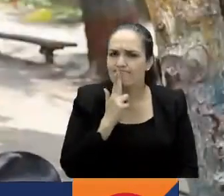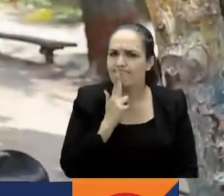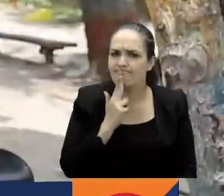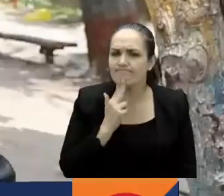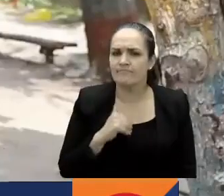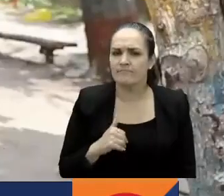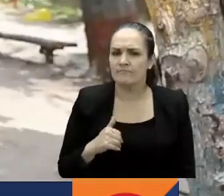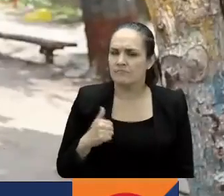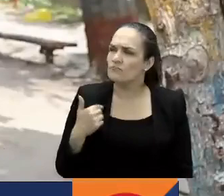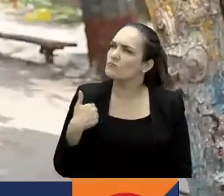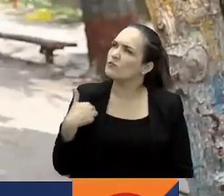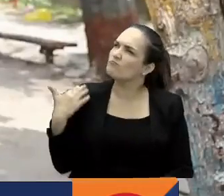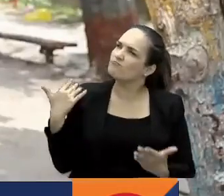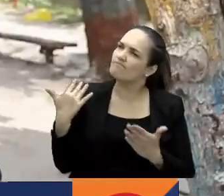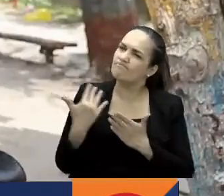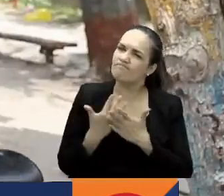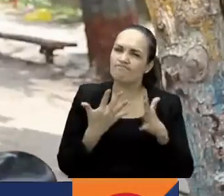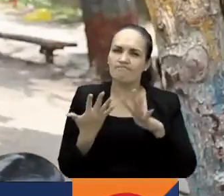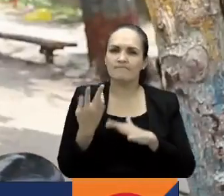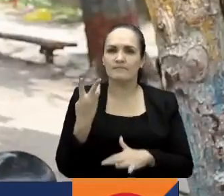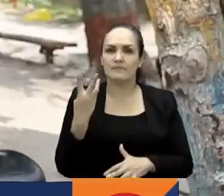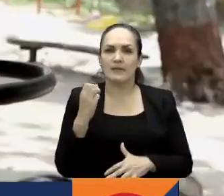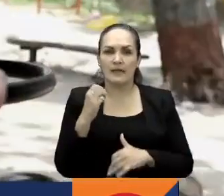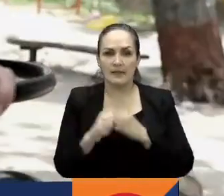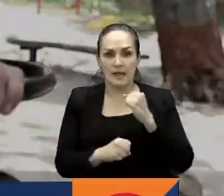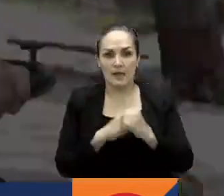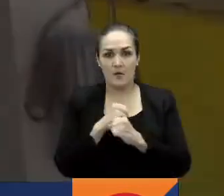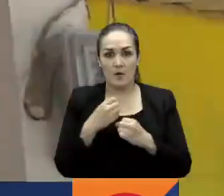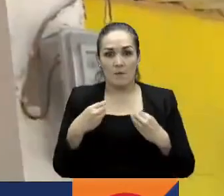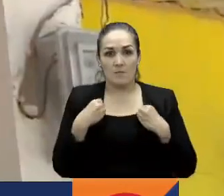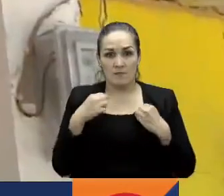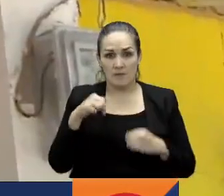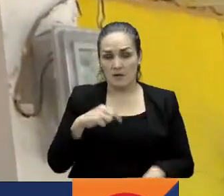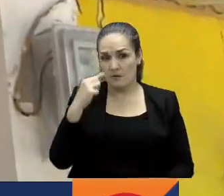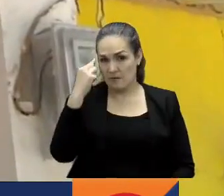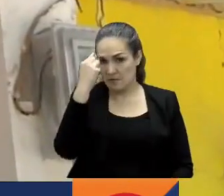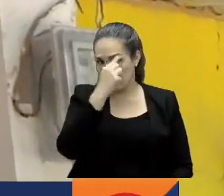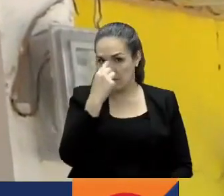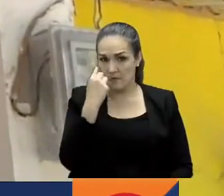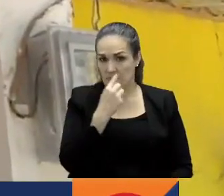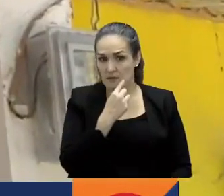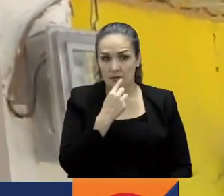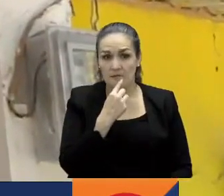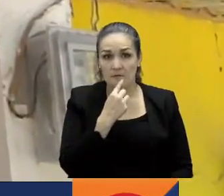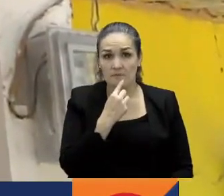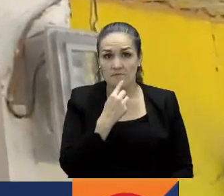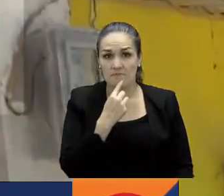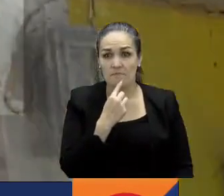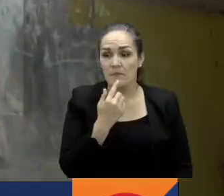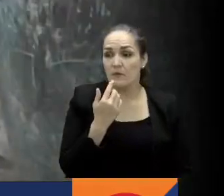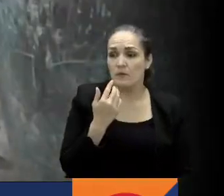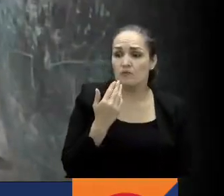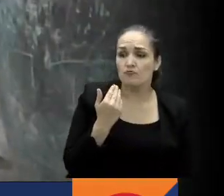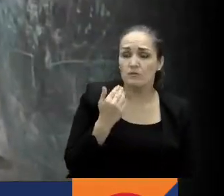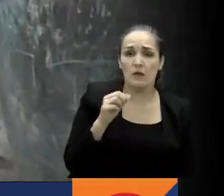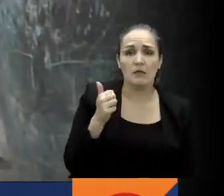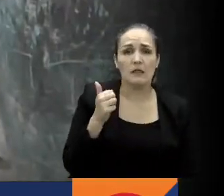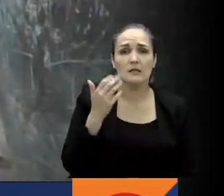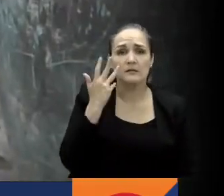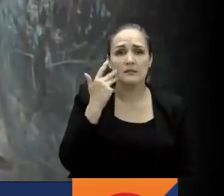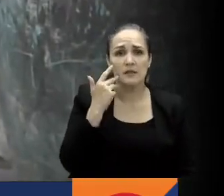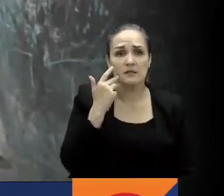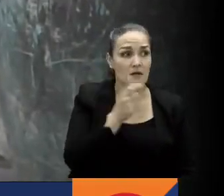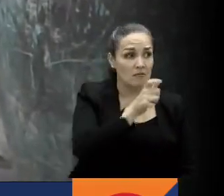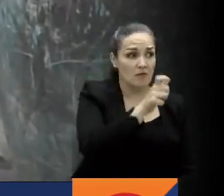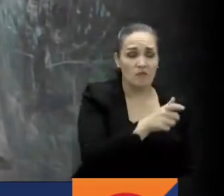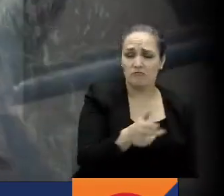Llevo aproximadamente 30 años de estar viviendo aquí en Soledad. O con casi todos, porque hace menos de 10 días, un pistolero llegó